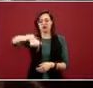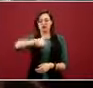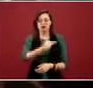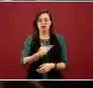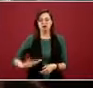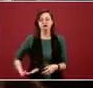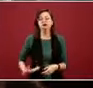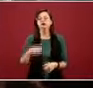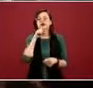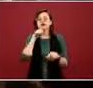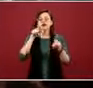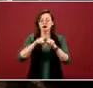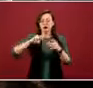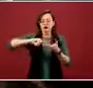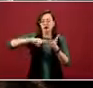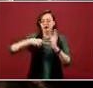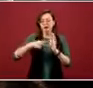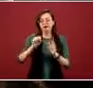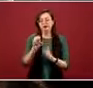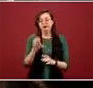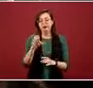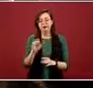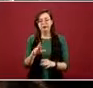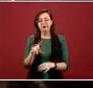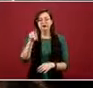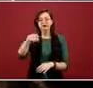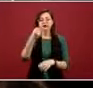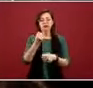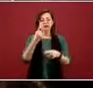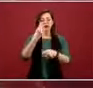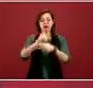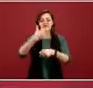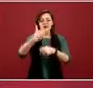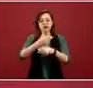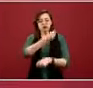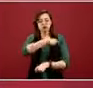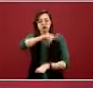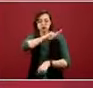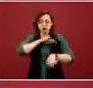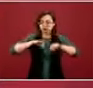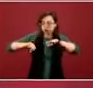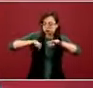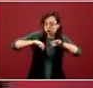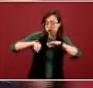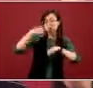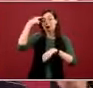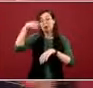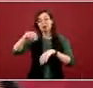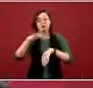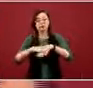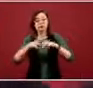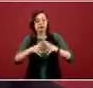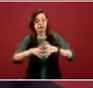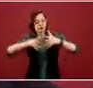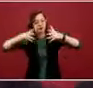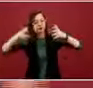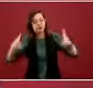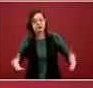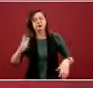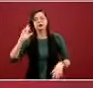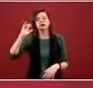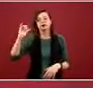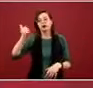César Vélez, el director de Tecnologías de Información en la Secretaría de Salud, que trabajaron muy afanosamente para profesionalizar y